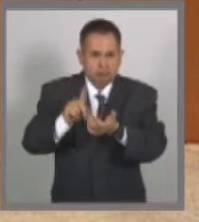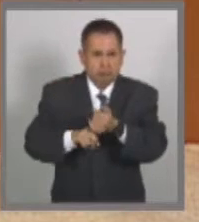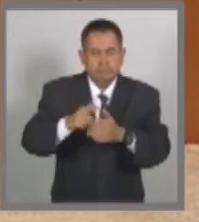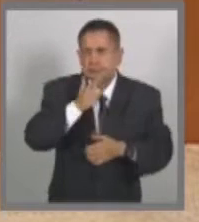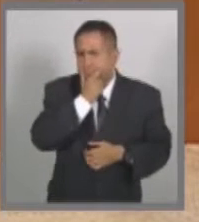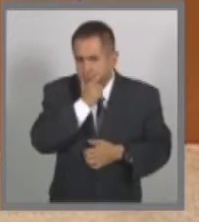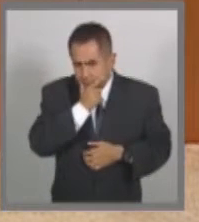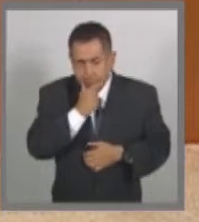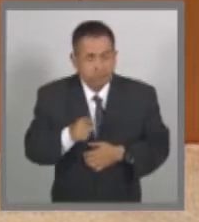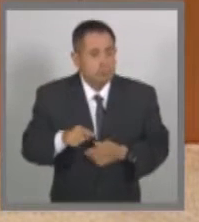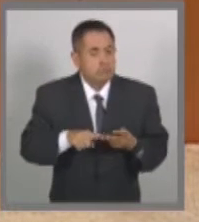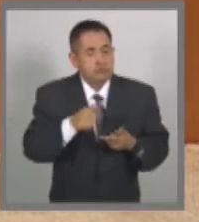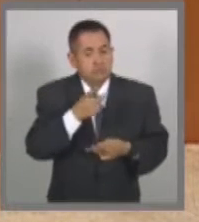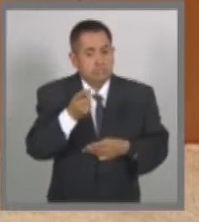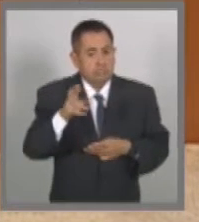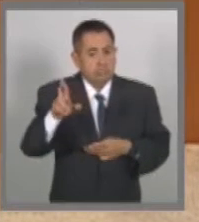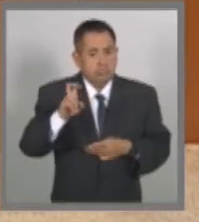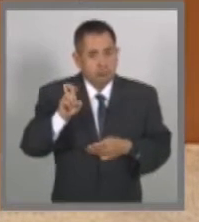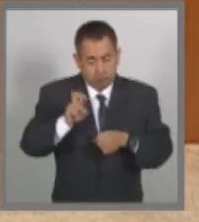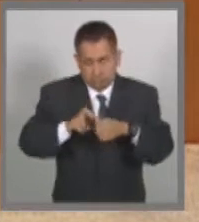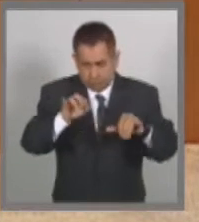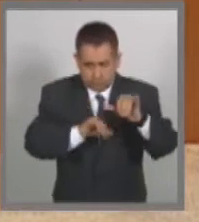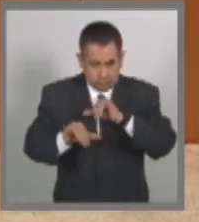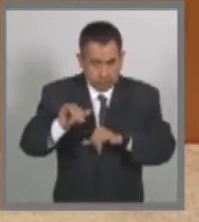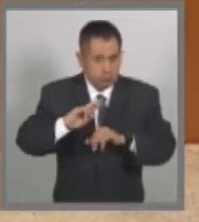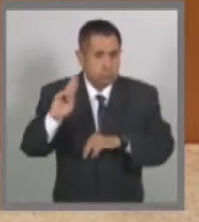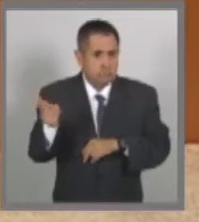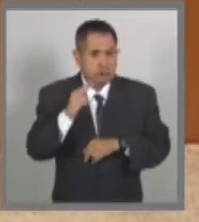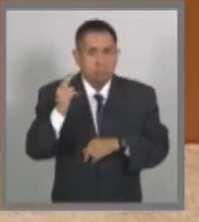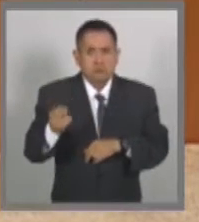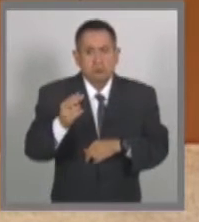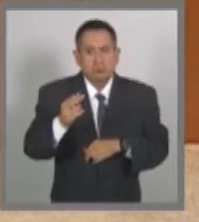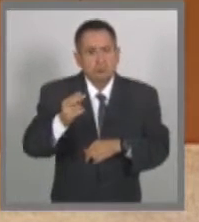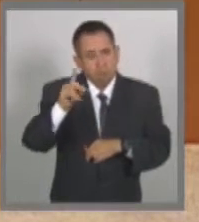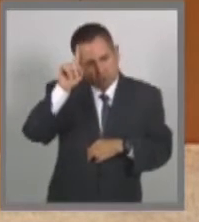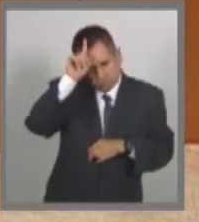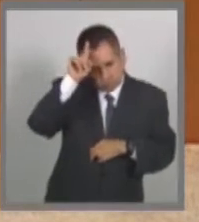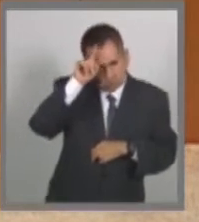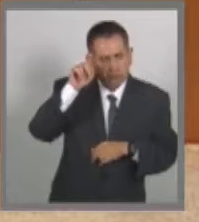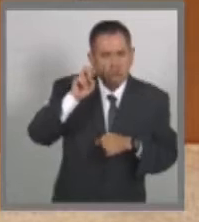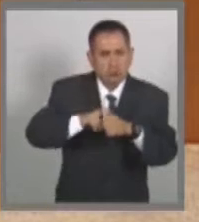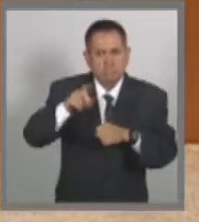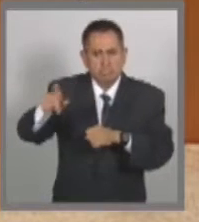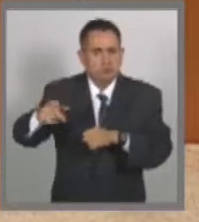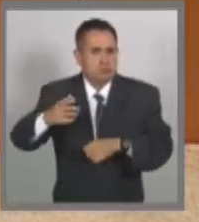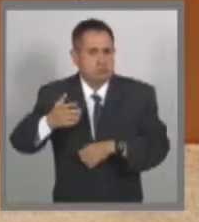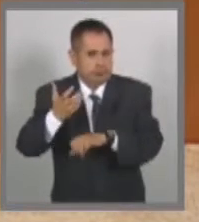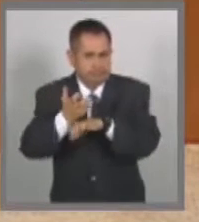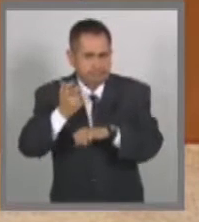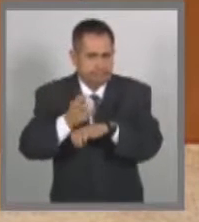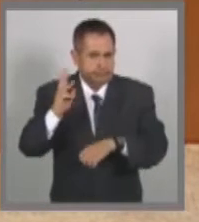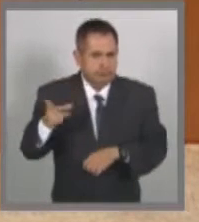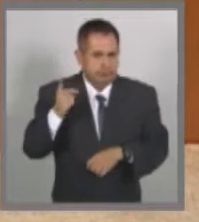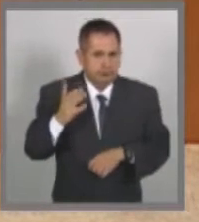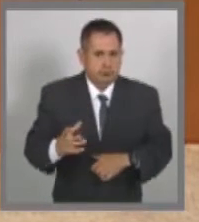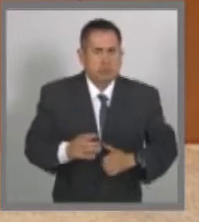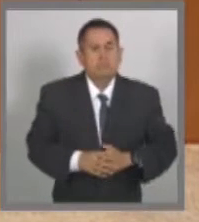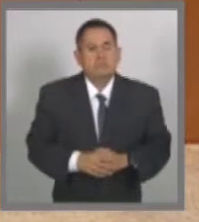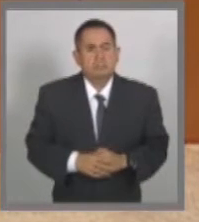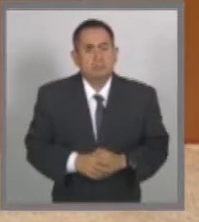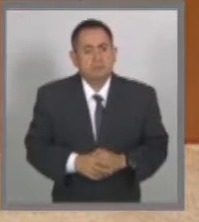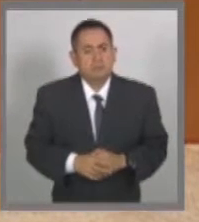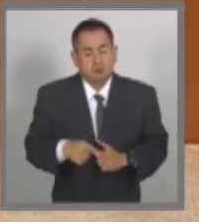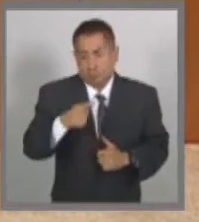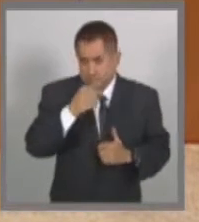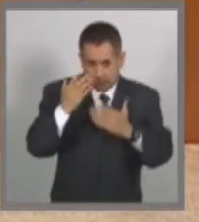Inglaterra, y es doctor en Química por la Universidad de Georgetown, Washington, en Estados Unidos de América. En el ámbito profesional